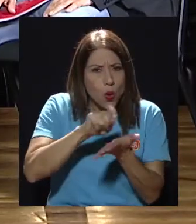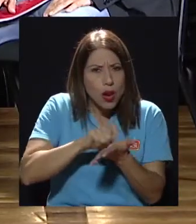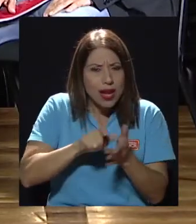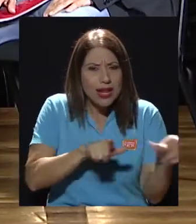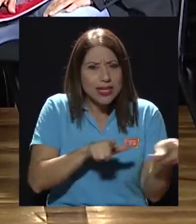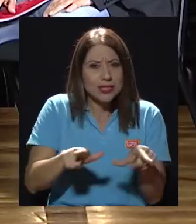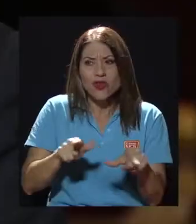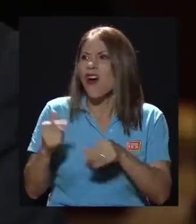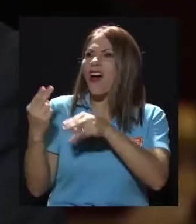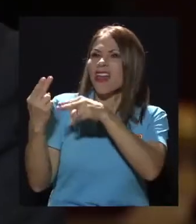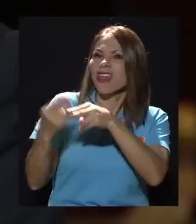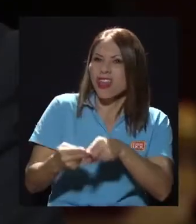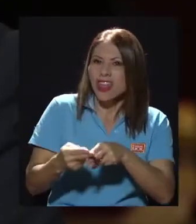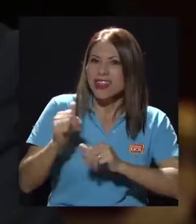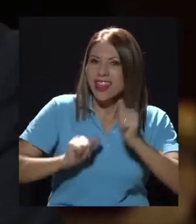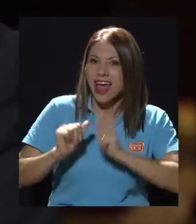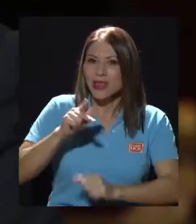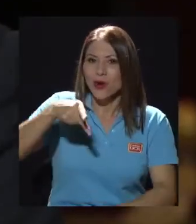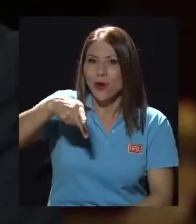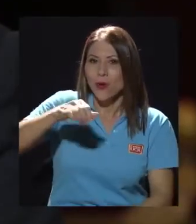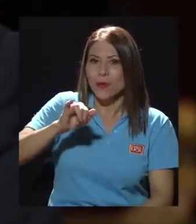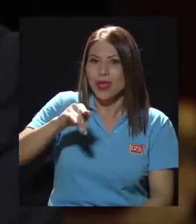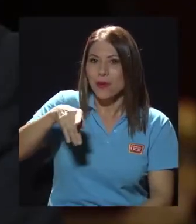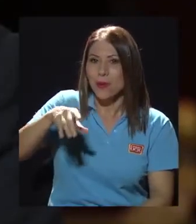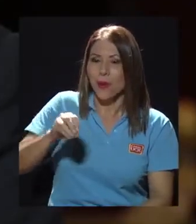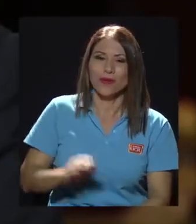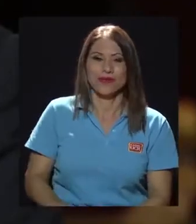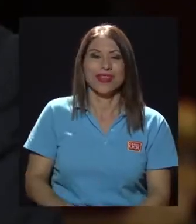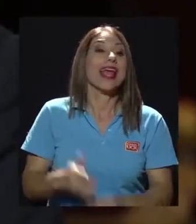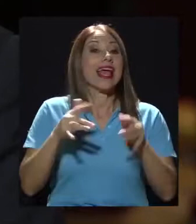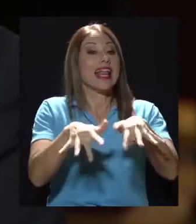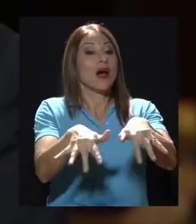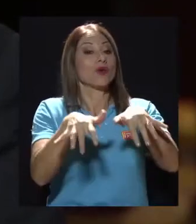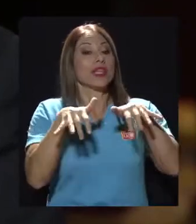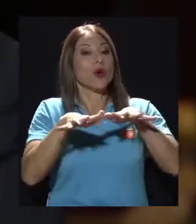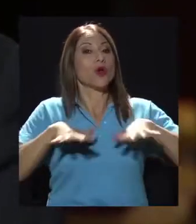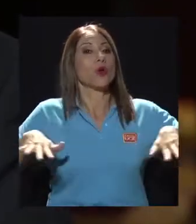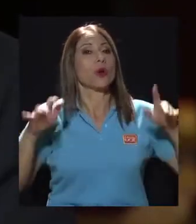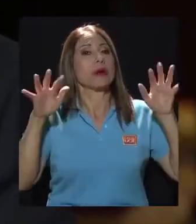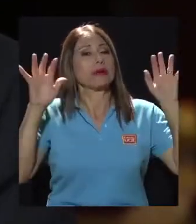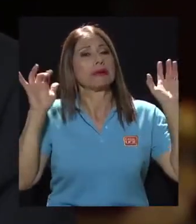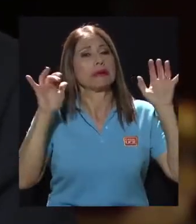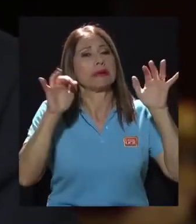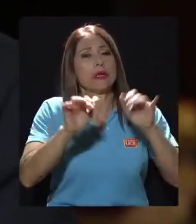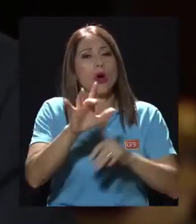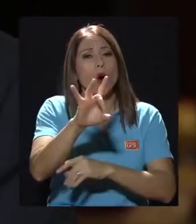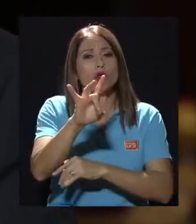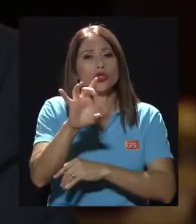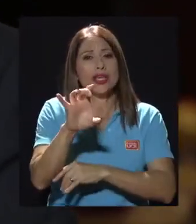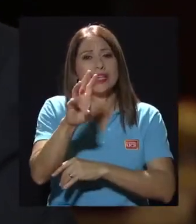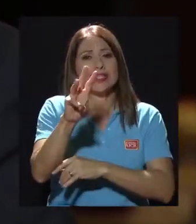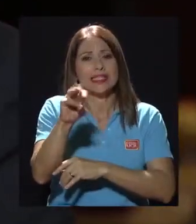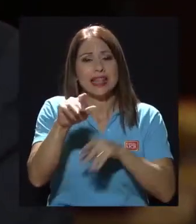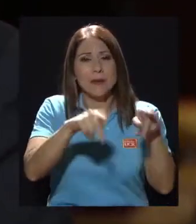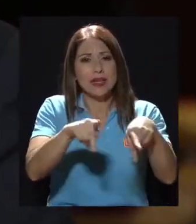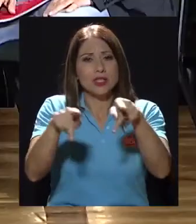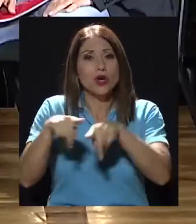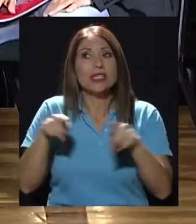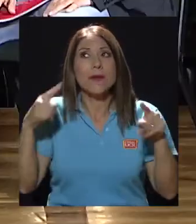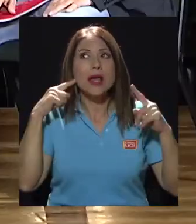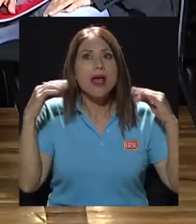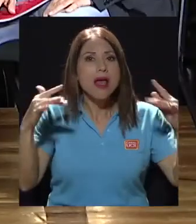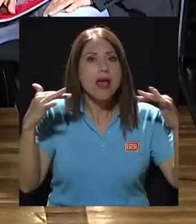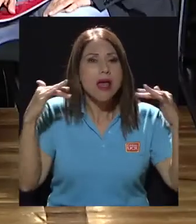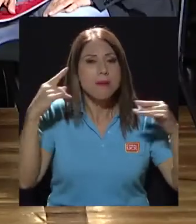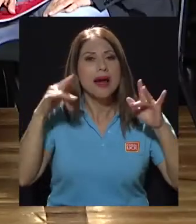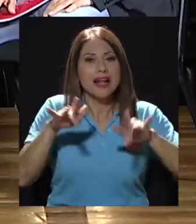Pipo. El auditorio tiene una capacidad para 860 personas y está hecho acústicamente para grabar. También y cuando decimos el papeleo está listo,